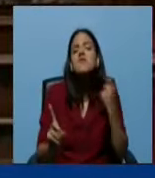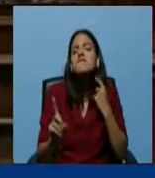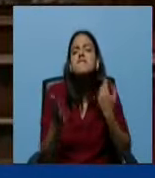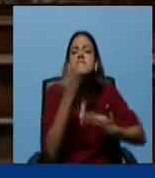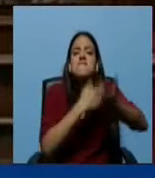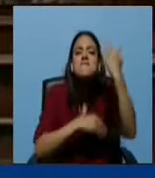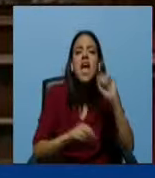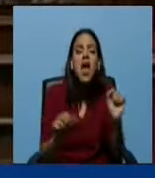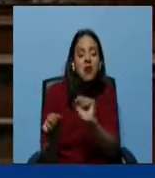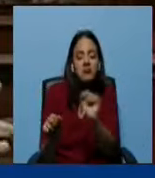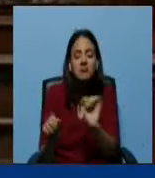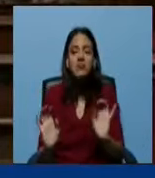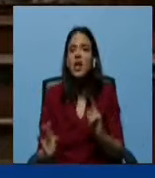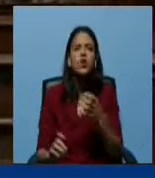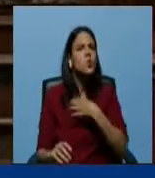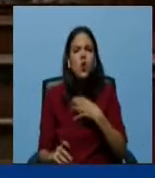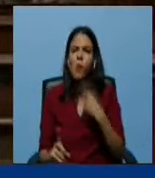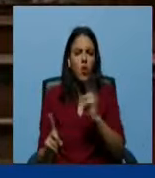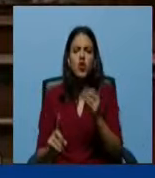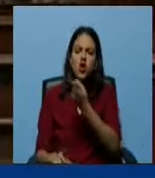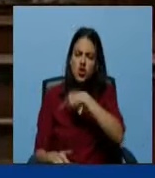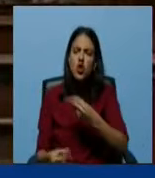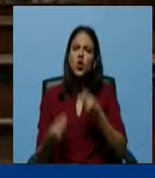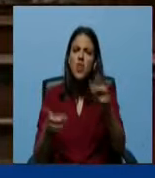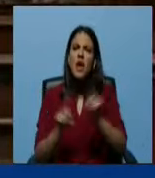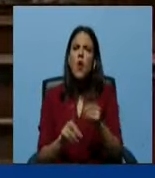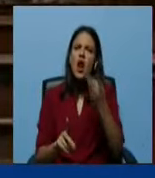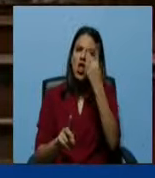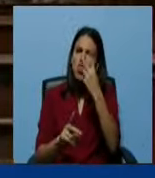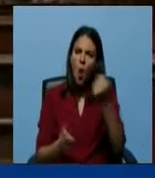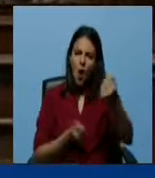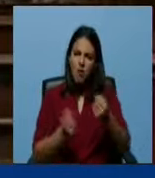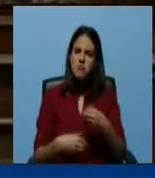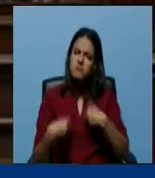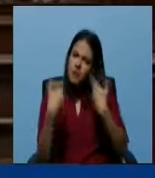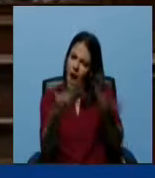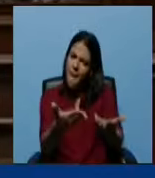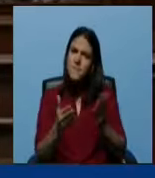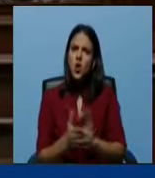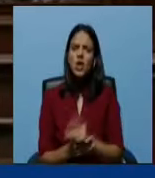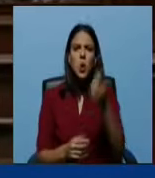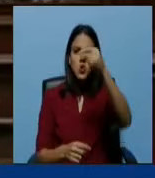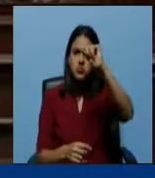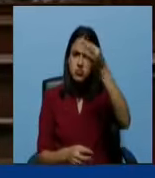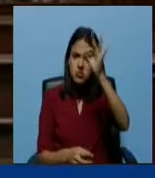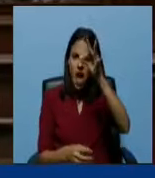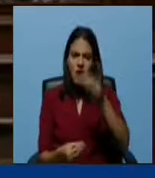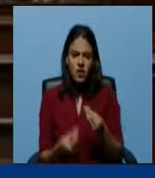Que tú no puedes andar ahí, que tú necesitas por lo menos 2 camionetas. Y aquí están las llaves.